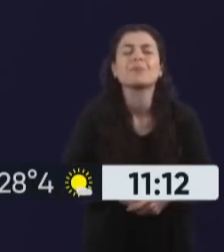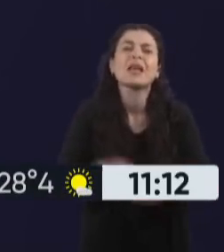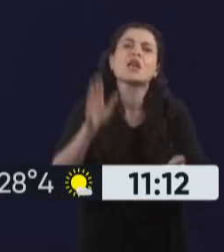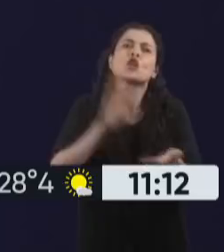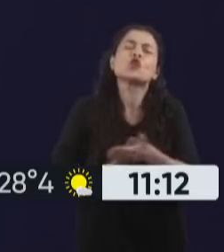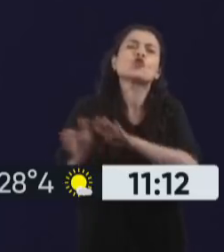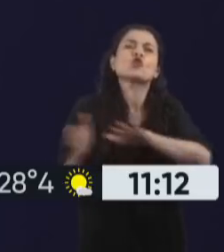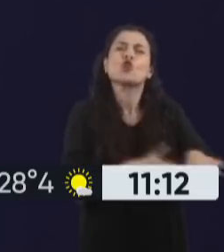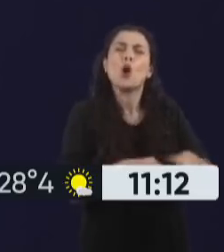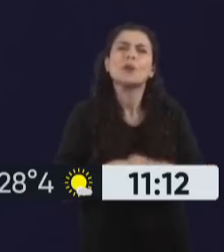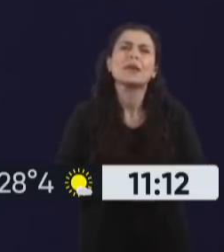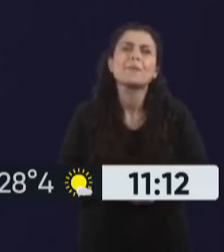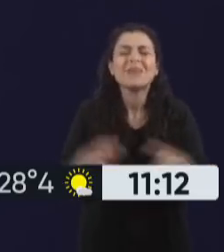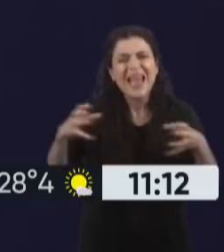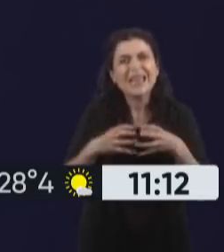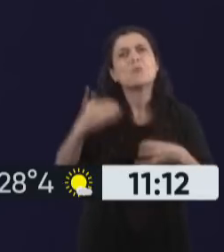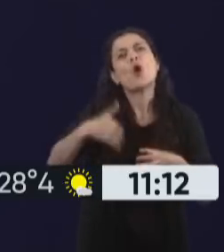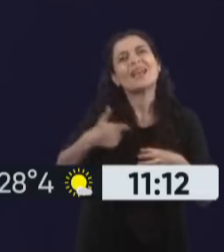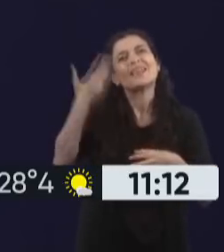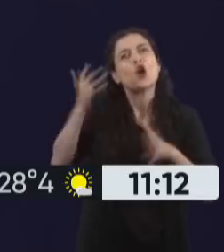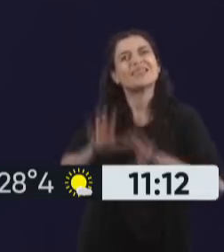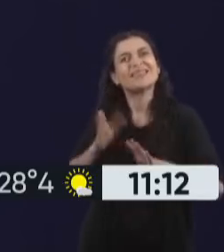de retirar la delegación,